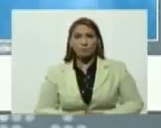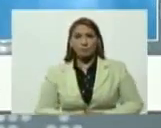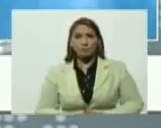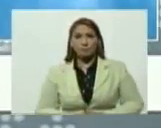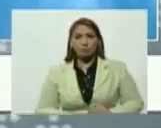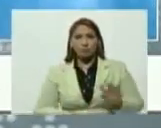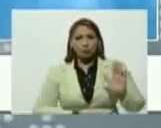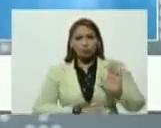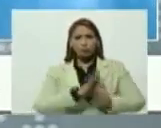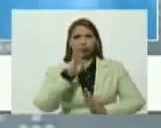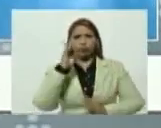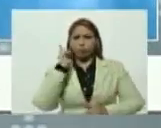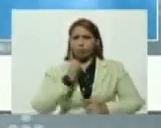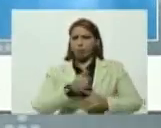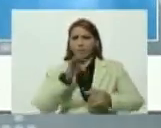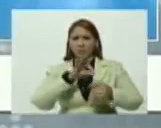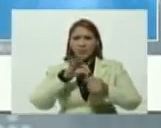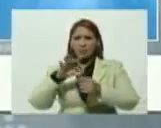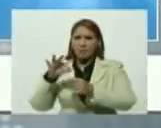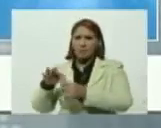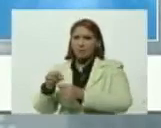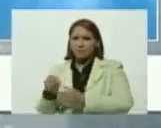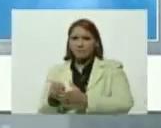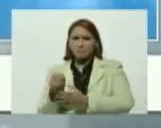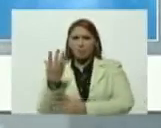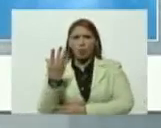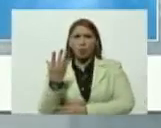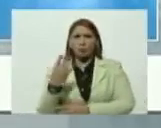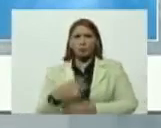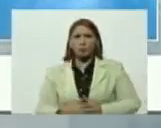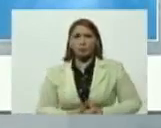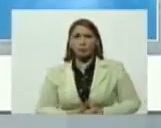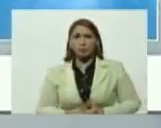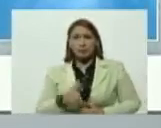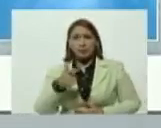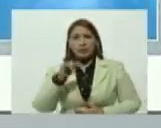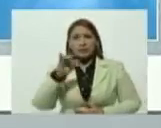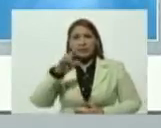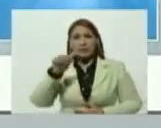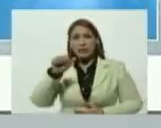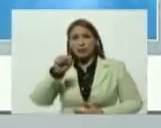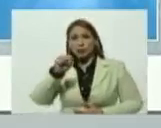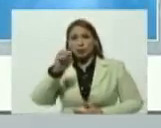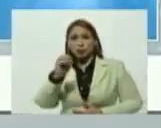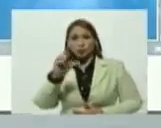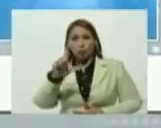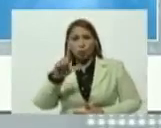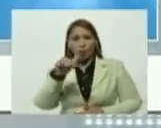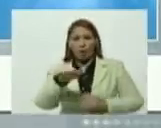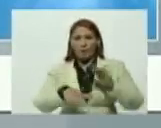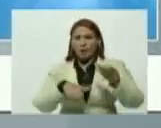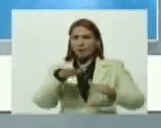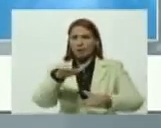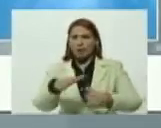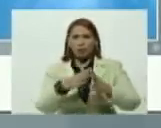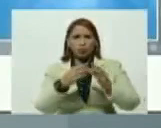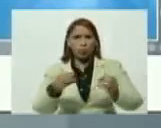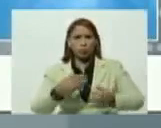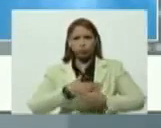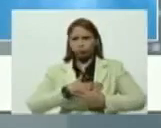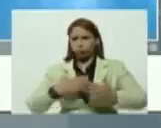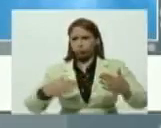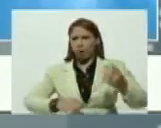Crecer, hay que sembrar el girasol, me decía Roberts, y avanzar. Todo el apoyo, ustedes tienen todo mi